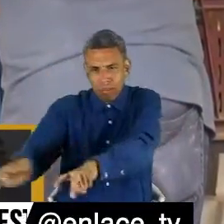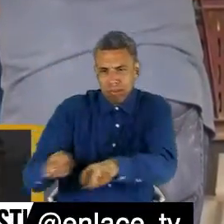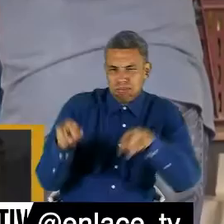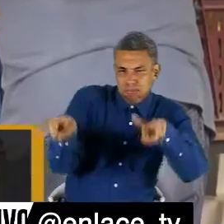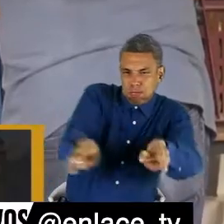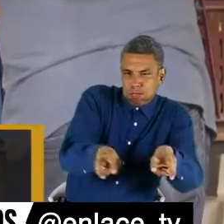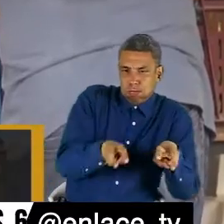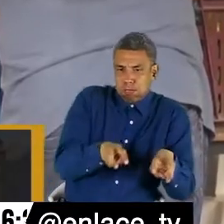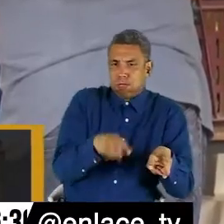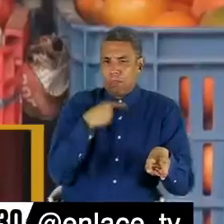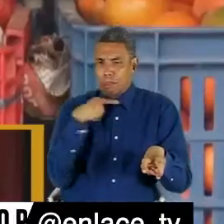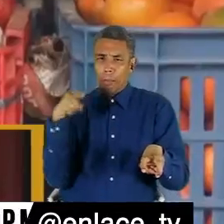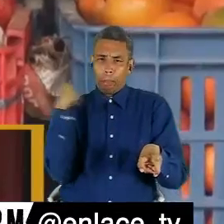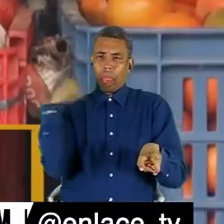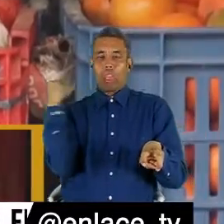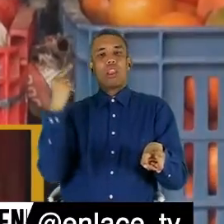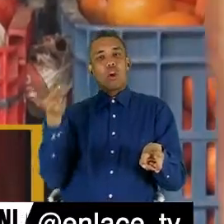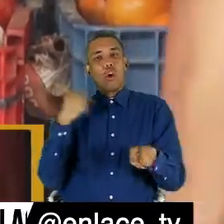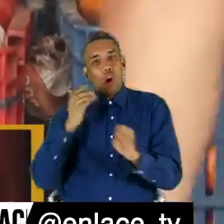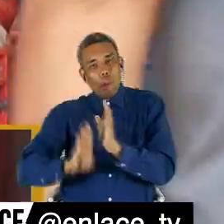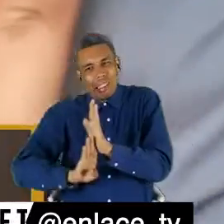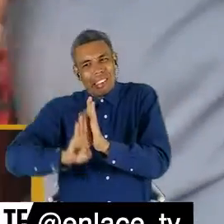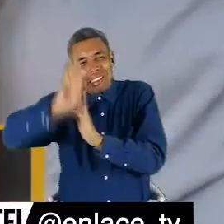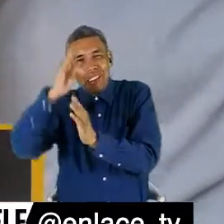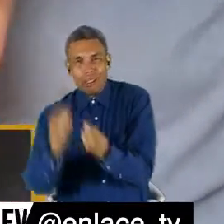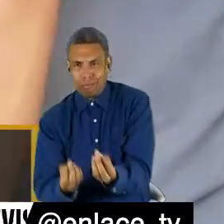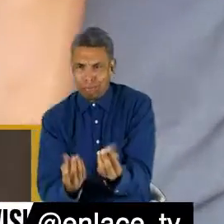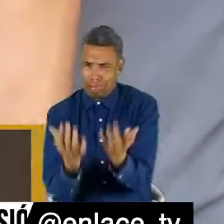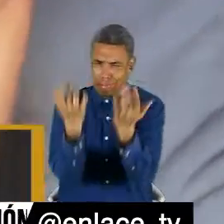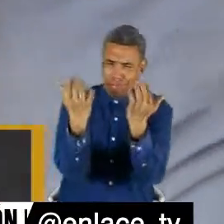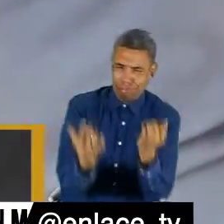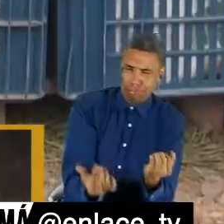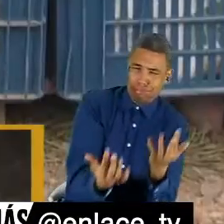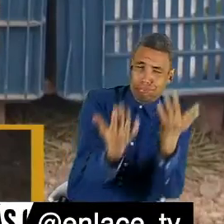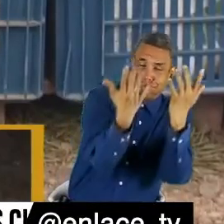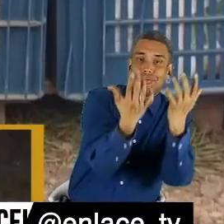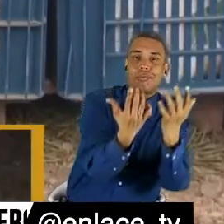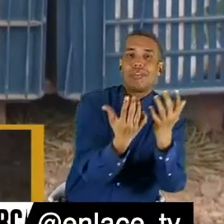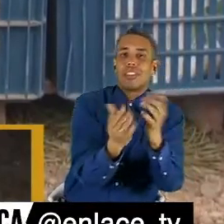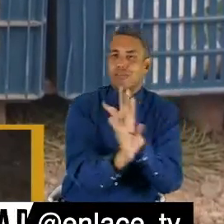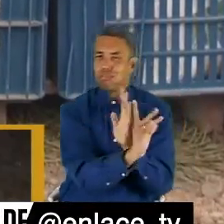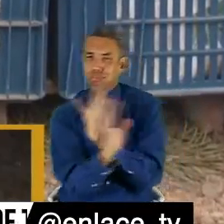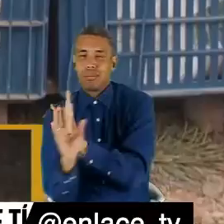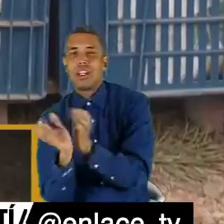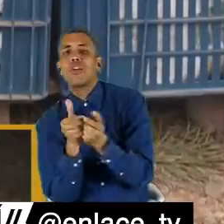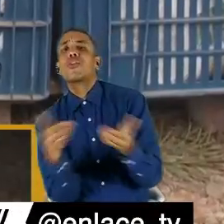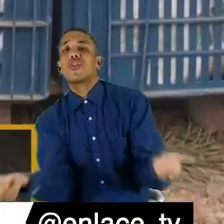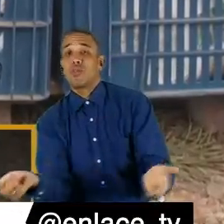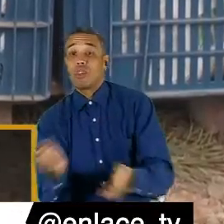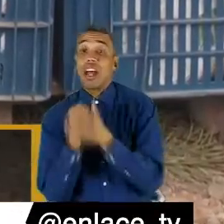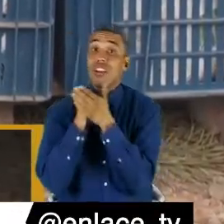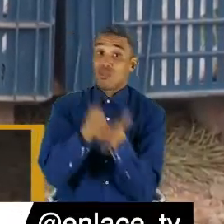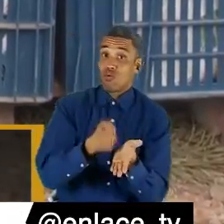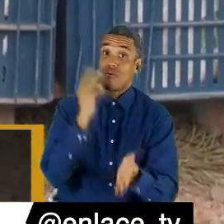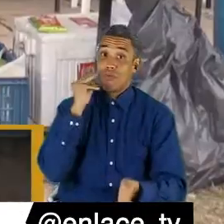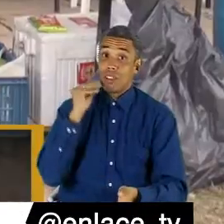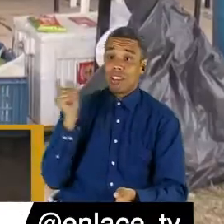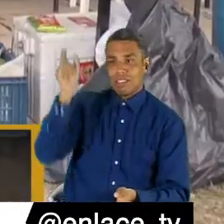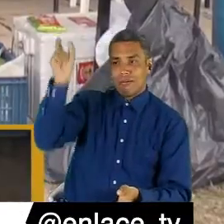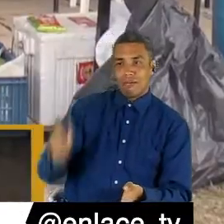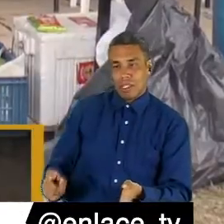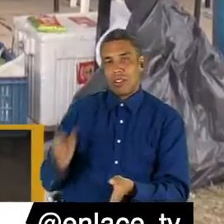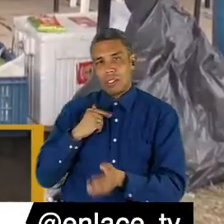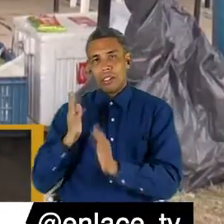muchas orientaciones en la parte que tiene que ver con la parte técnica, ¿no? Nosotros no podemos ser competitivos si no estamos preparados, entonces nosotros